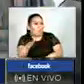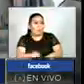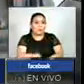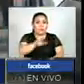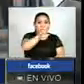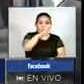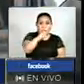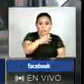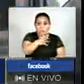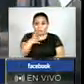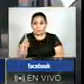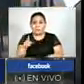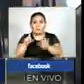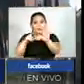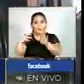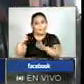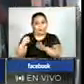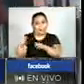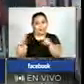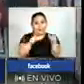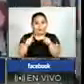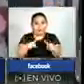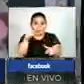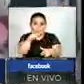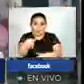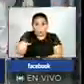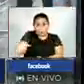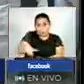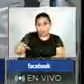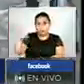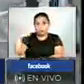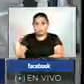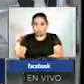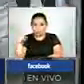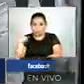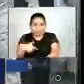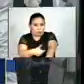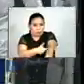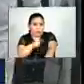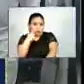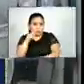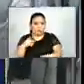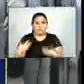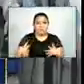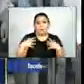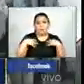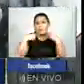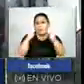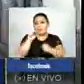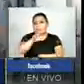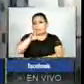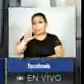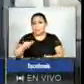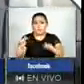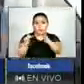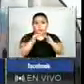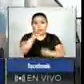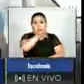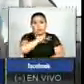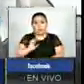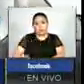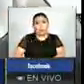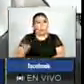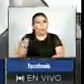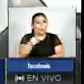los 30 a los 60 años. Solo en este centro médico, 33 personas se han recuperado y en todo el país, desde que se reportó el primer